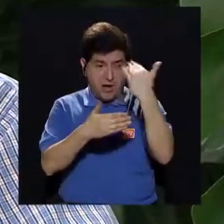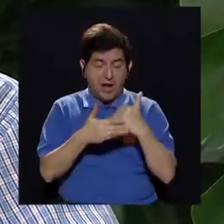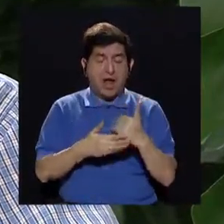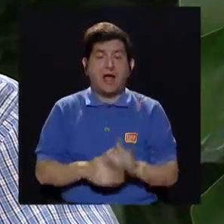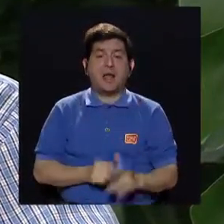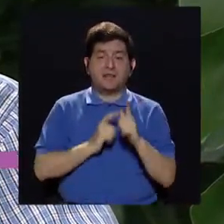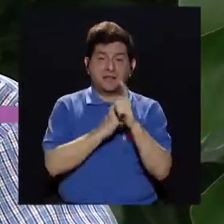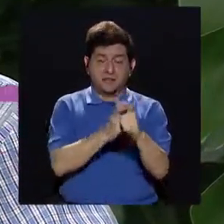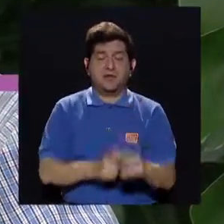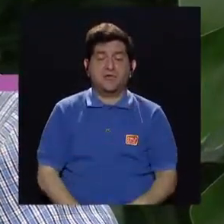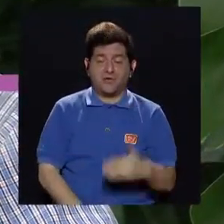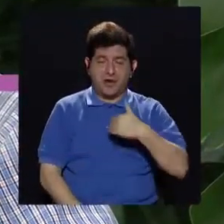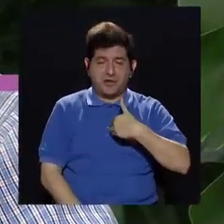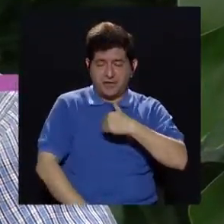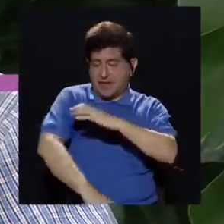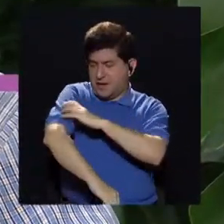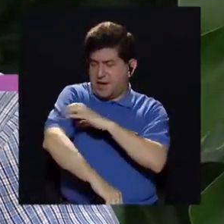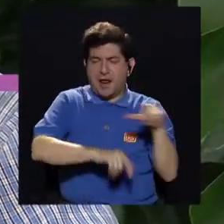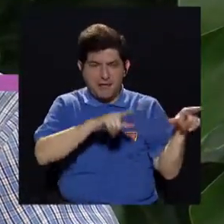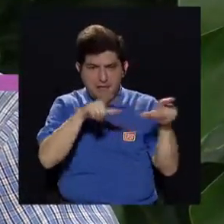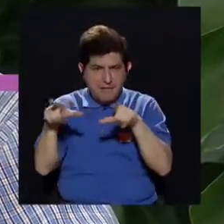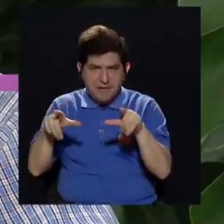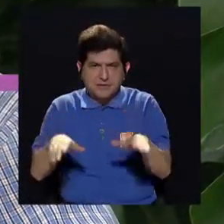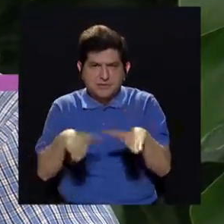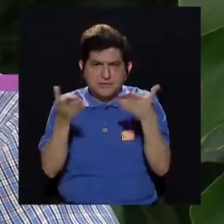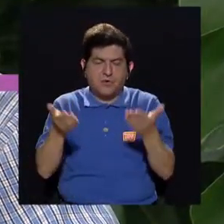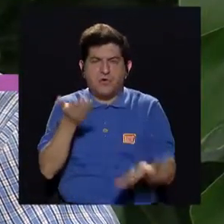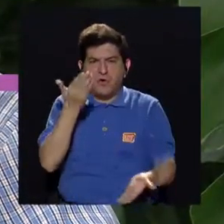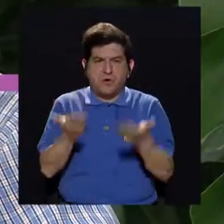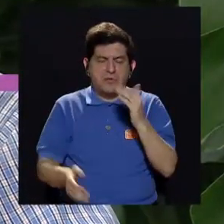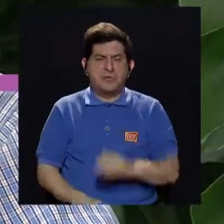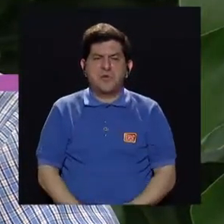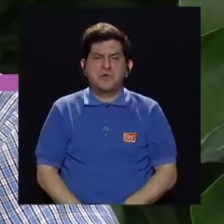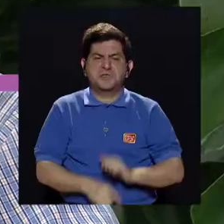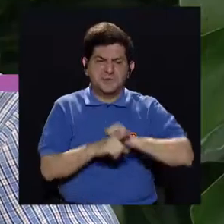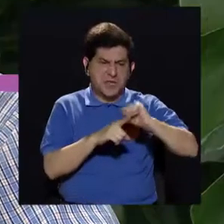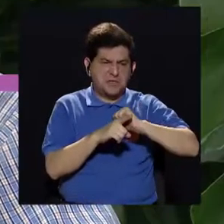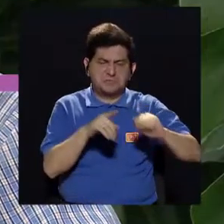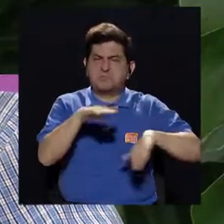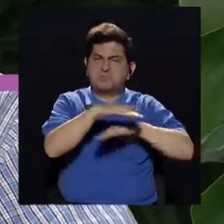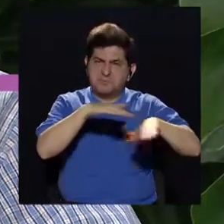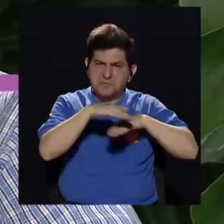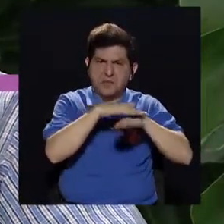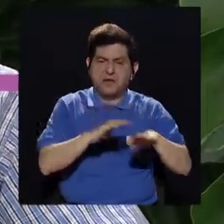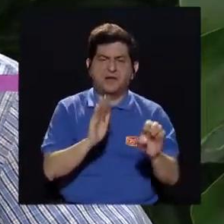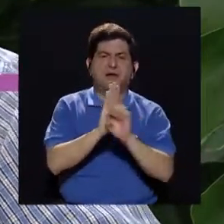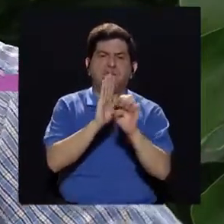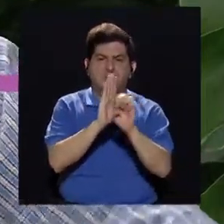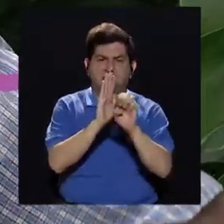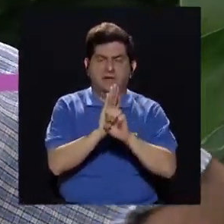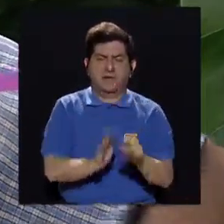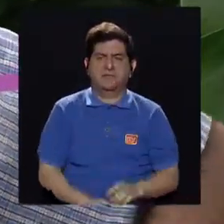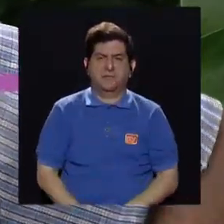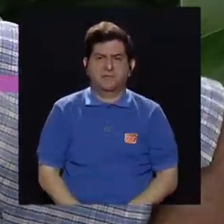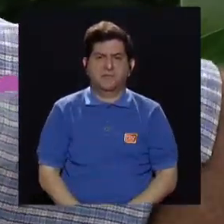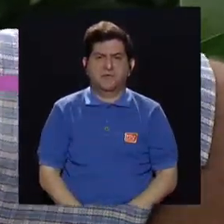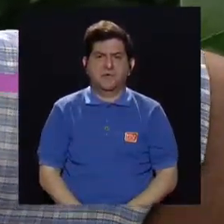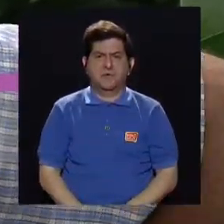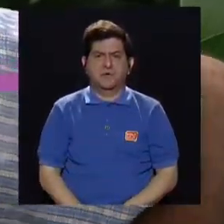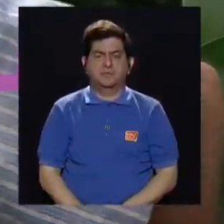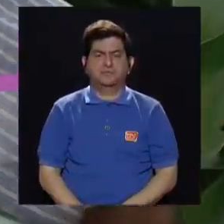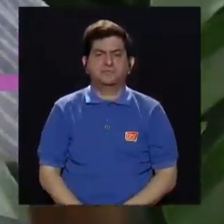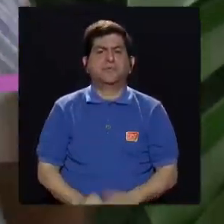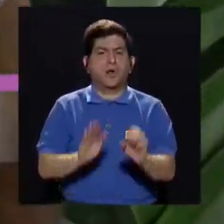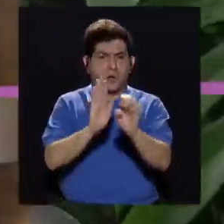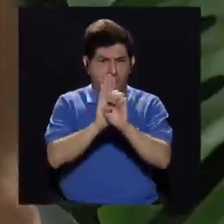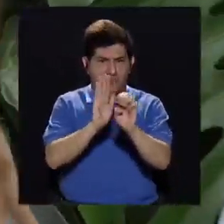salir, digamos, a correr, darle un tono muscular. ¿Qué es un tono muscular? Hacer algunos ejercicios básicos, por ejemplo, digamos, de los ejercicios más básicos que